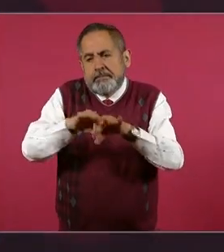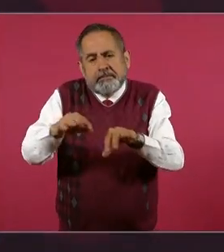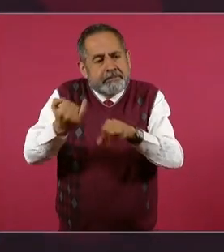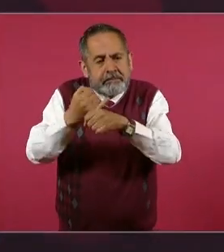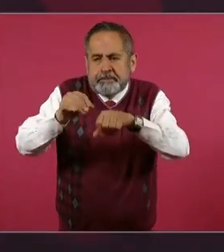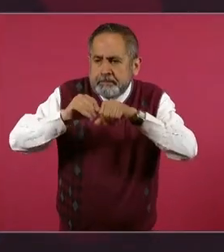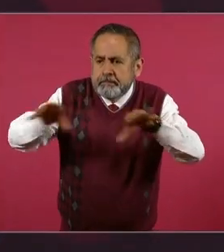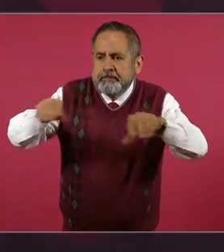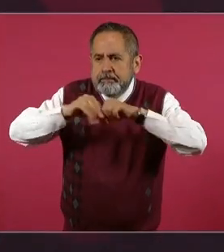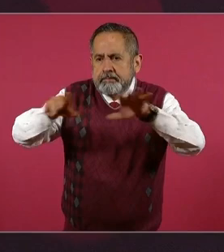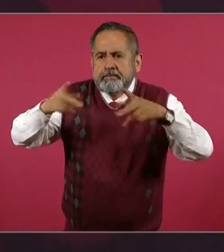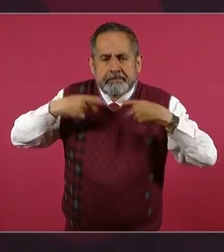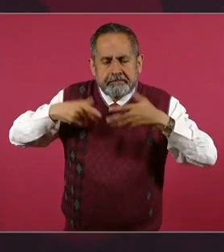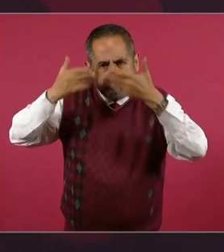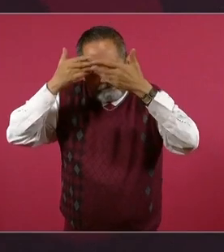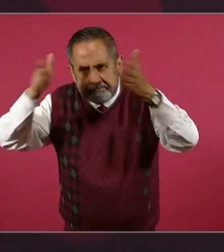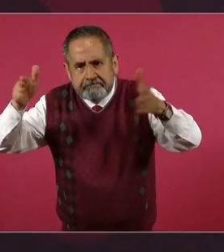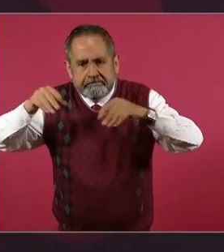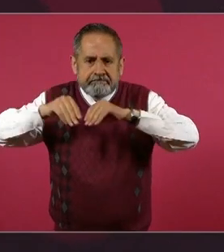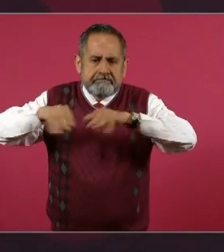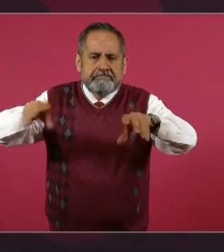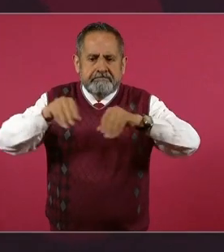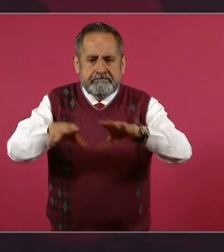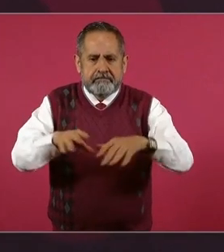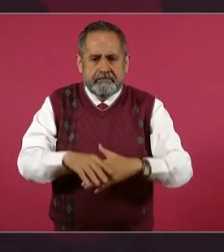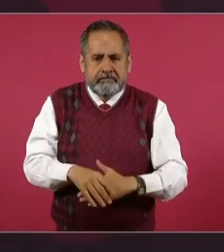gente que